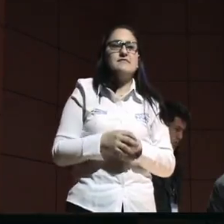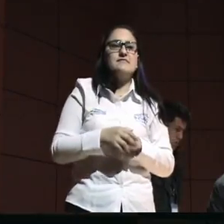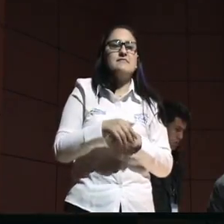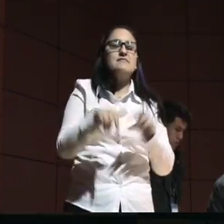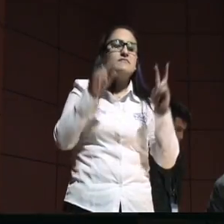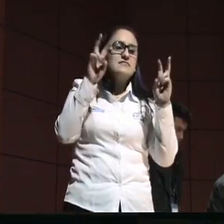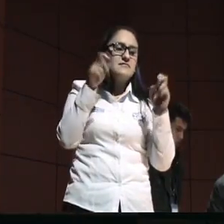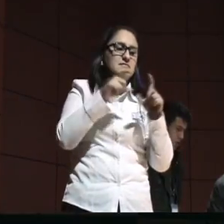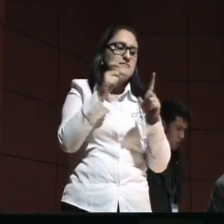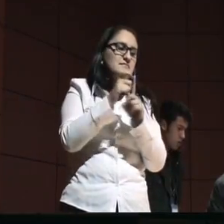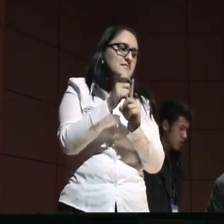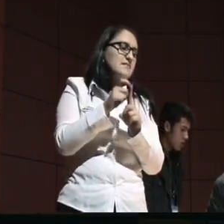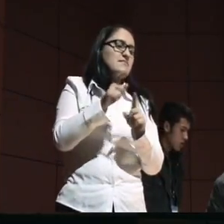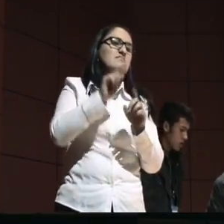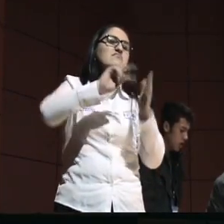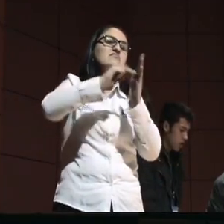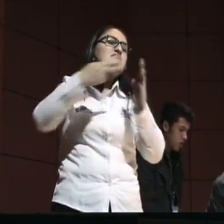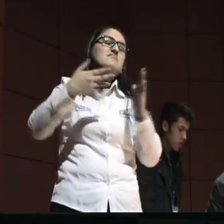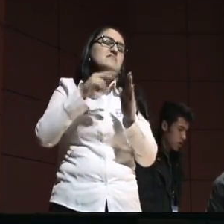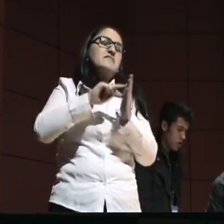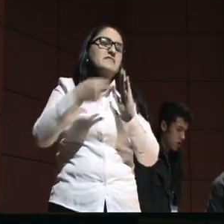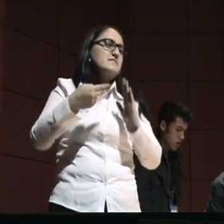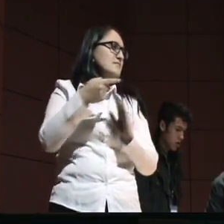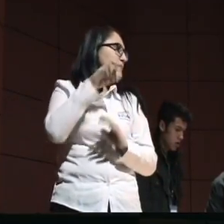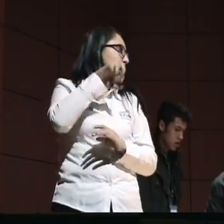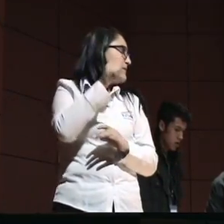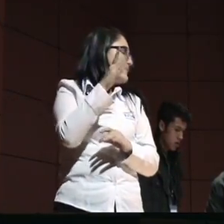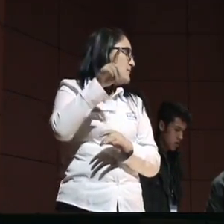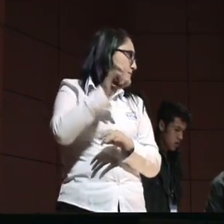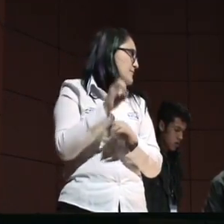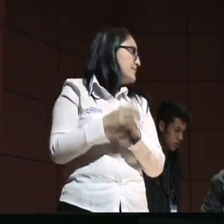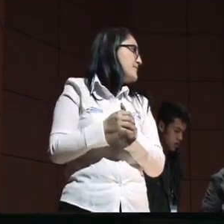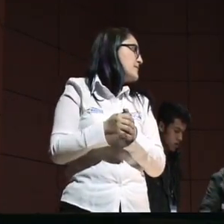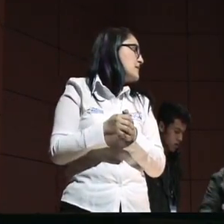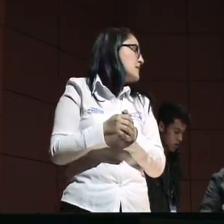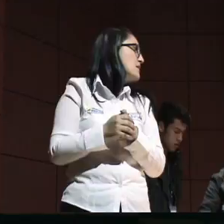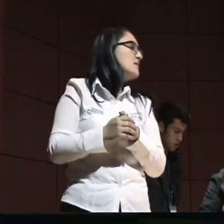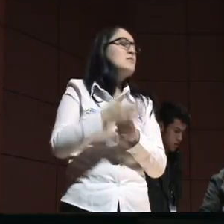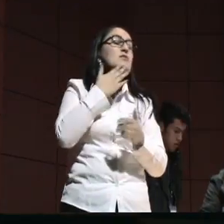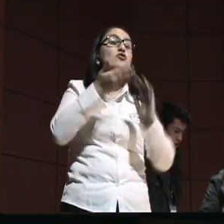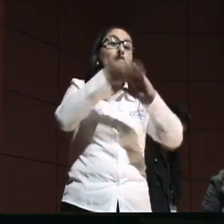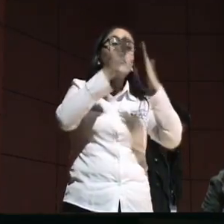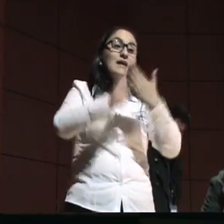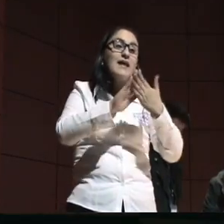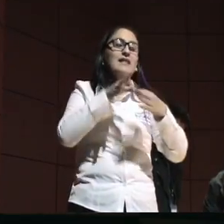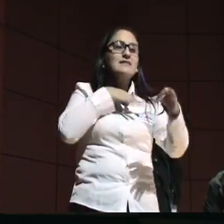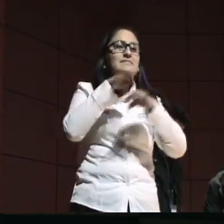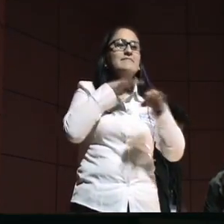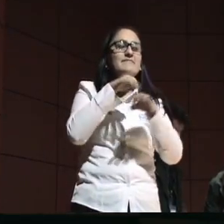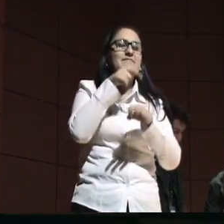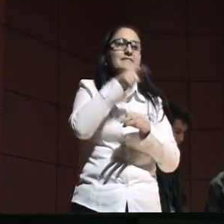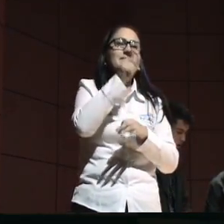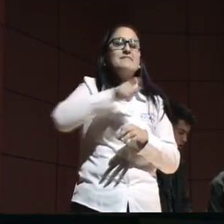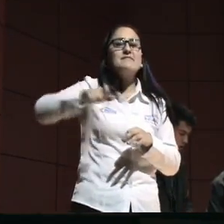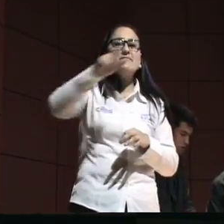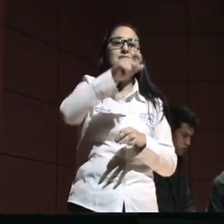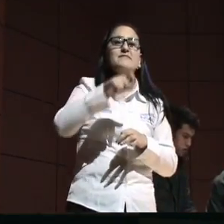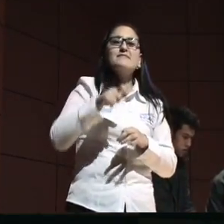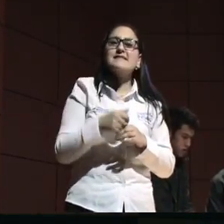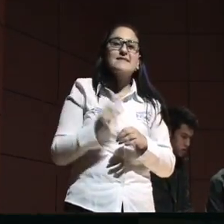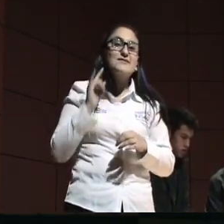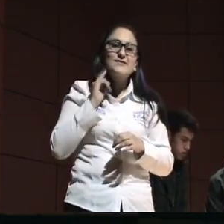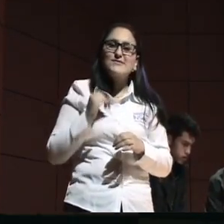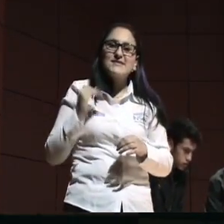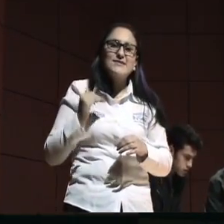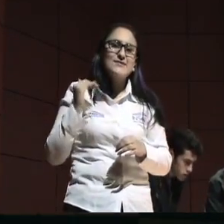términos de Mariano Azuela la define, abro comillas. Cuando hablamos de comunidad, damos a entender cierta unión entre personas